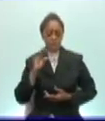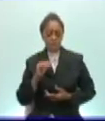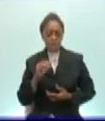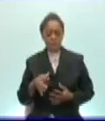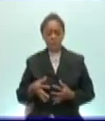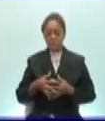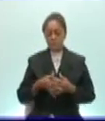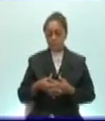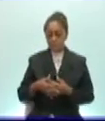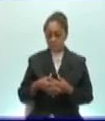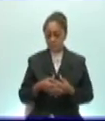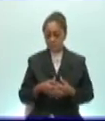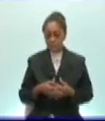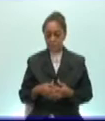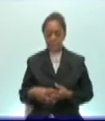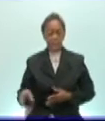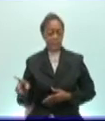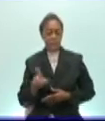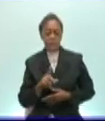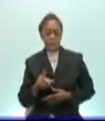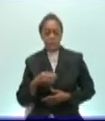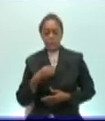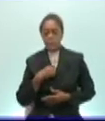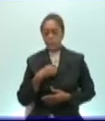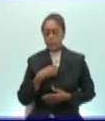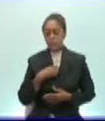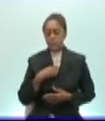Unidos no le conviene que Cuba logre